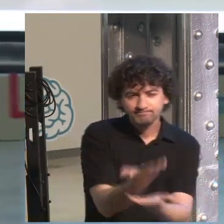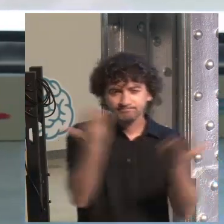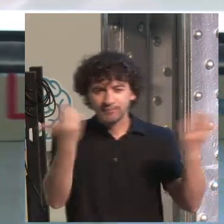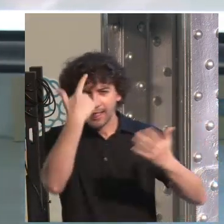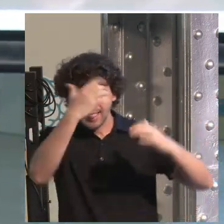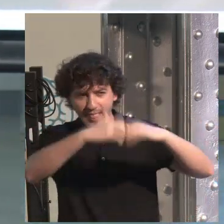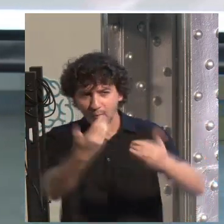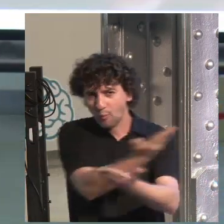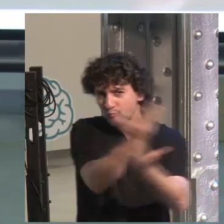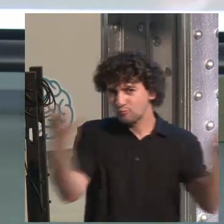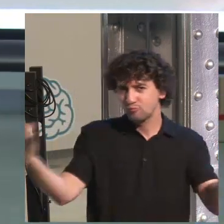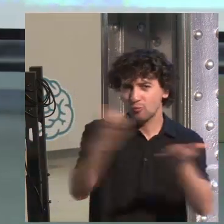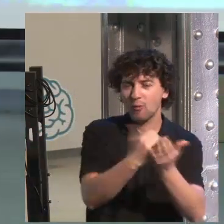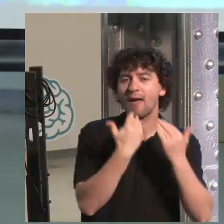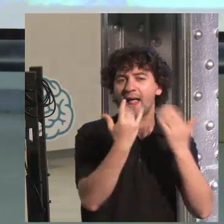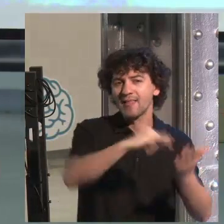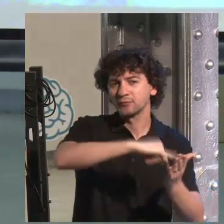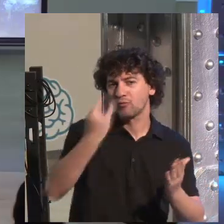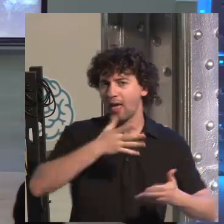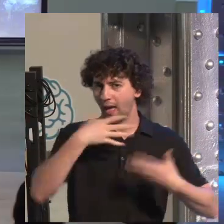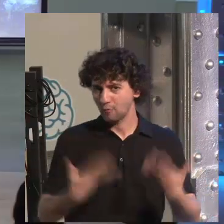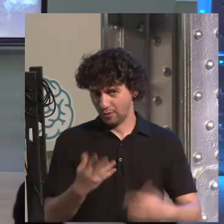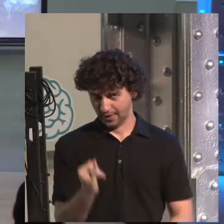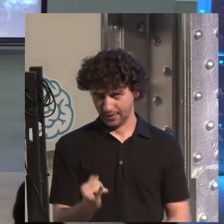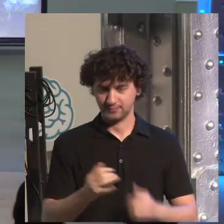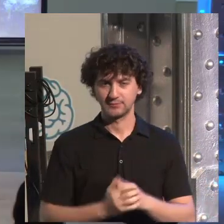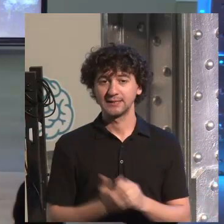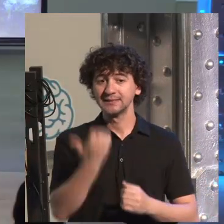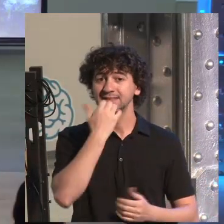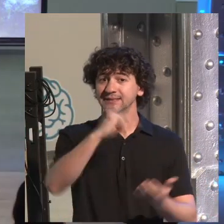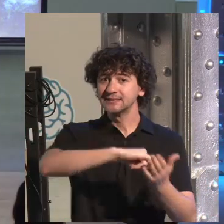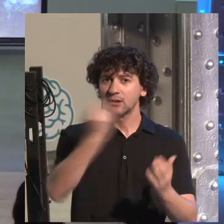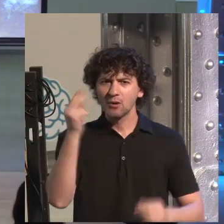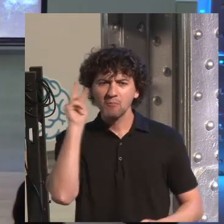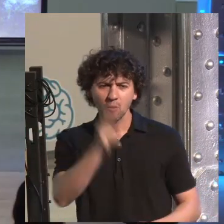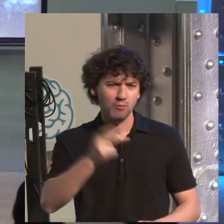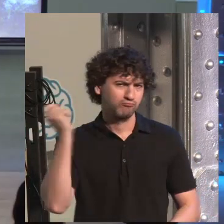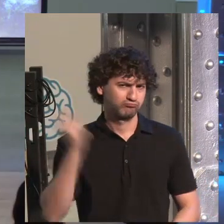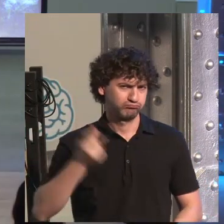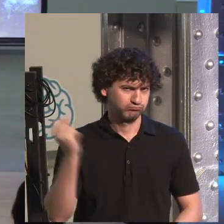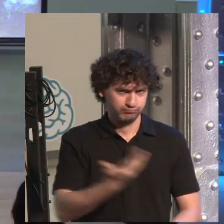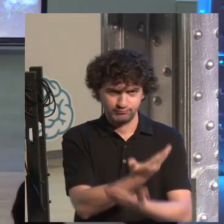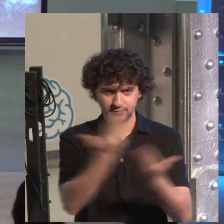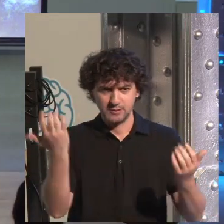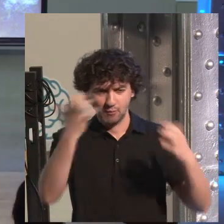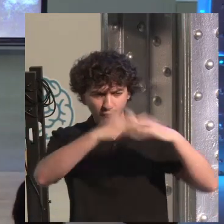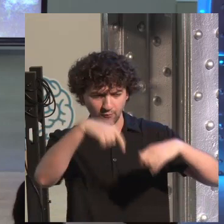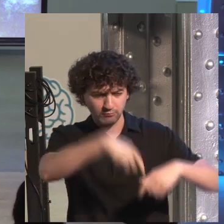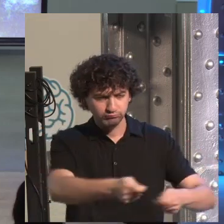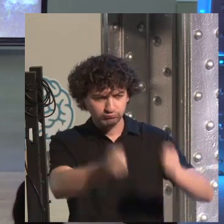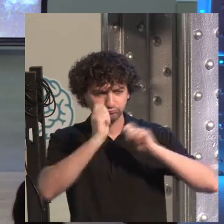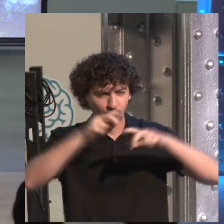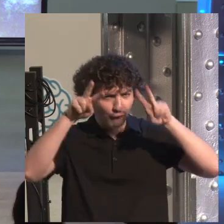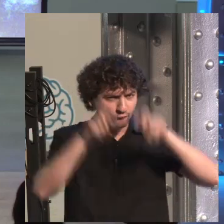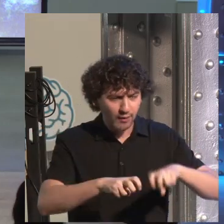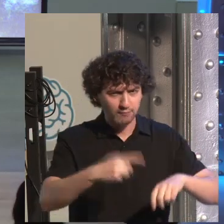con las posibilidades tecnológicas que hay. Si miramos las tecnologías quizás más populares para monitorizar la actividad del cerebro de una manera